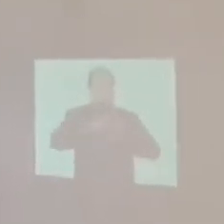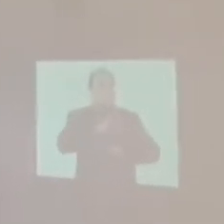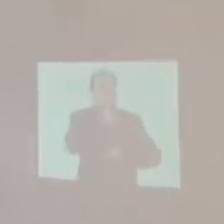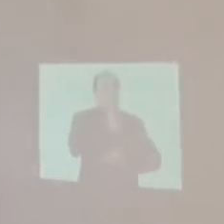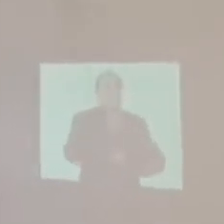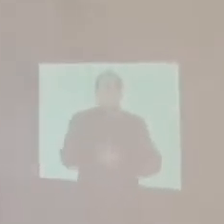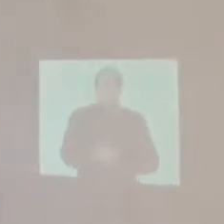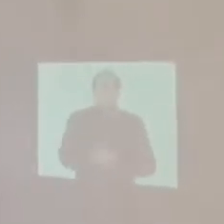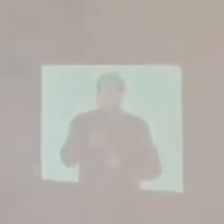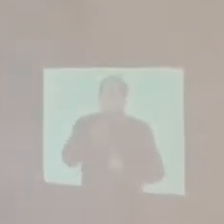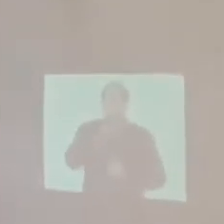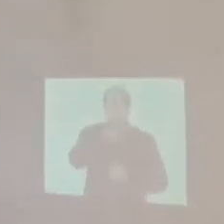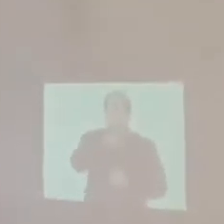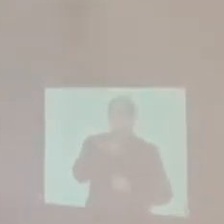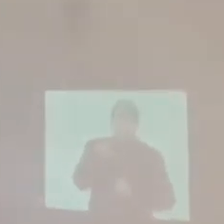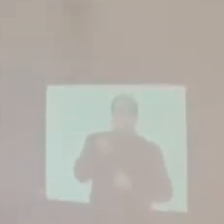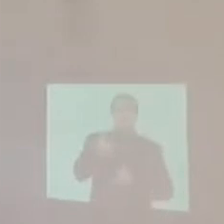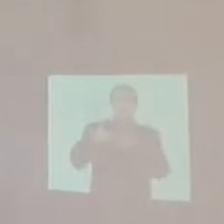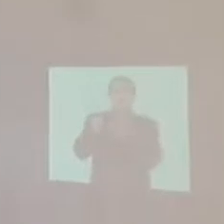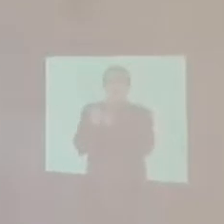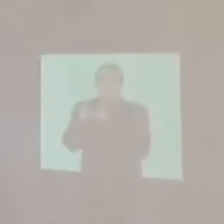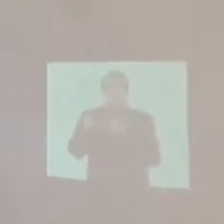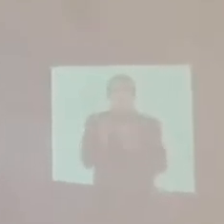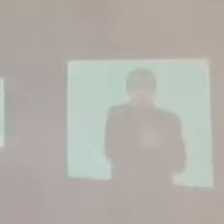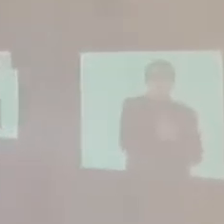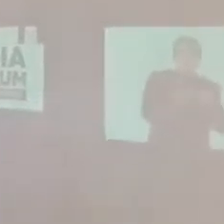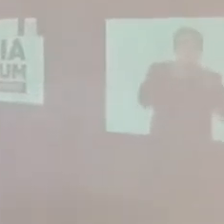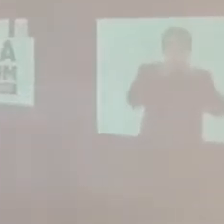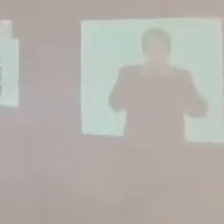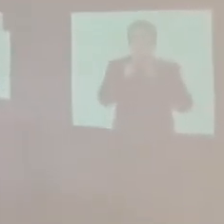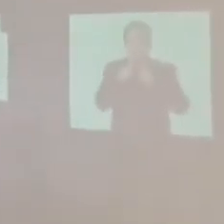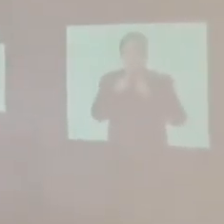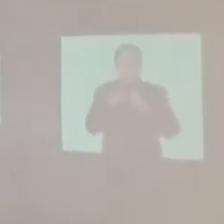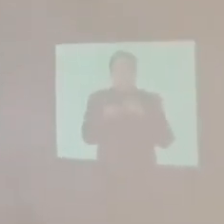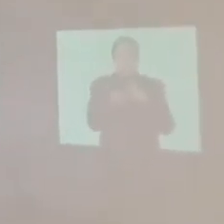800 brigadistas de atención a incendios forestales